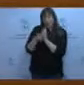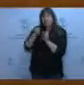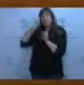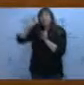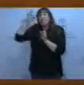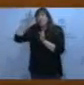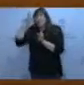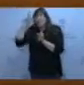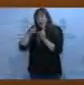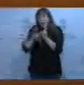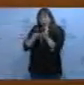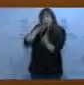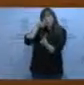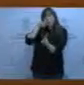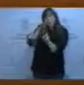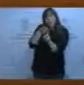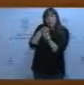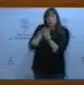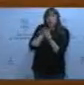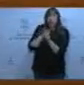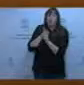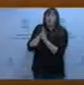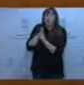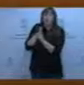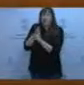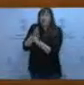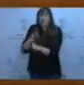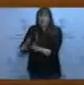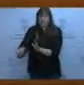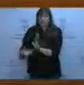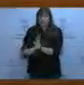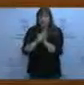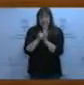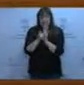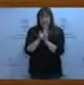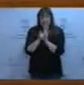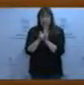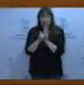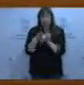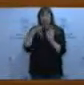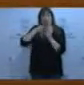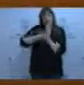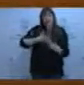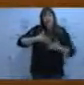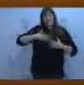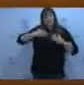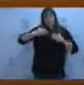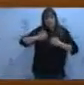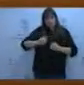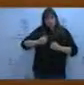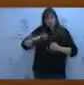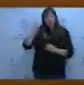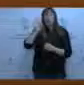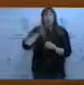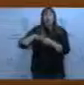en sus puntos cardinales en relación a unos puntos cardinales. Los puntos cardinales en sanidad y, por ejemplo, en el área de la salud